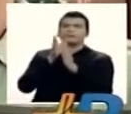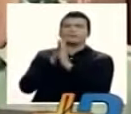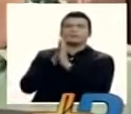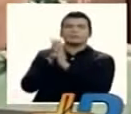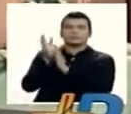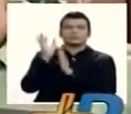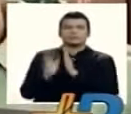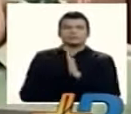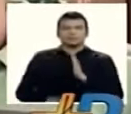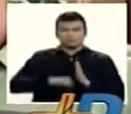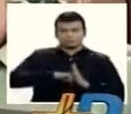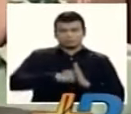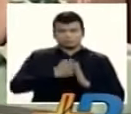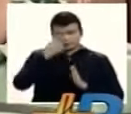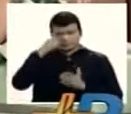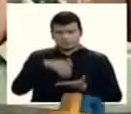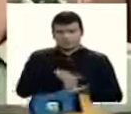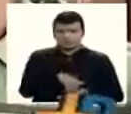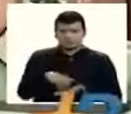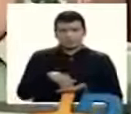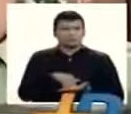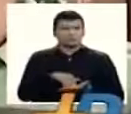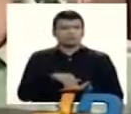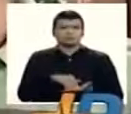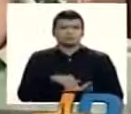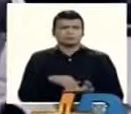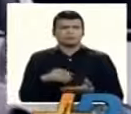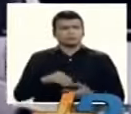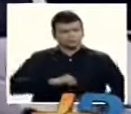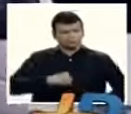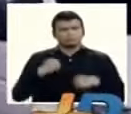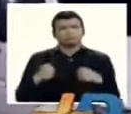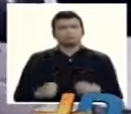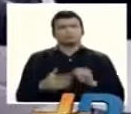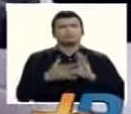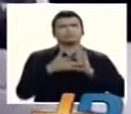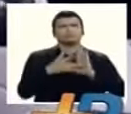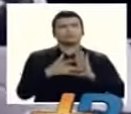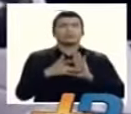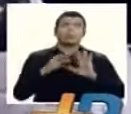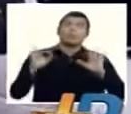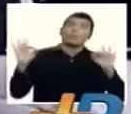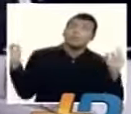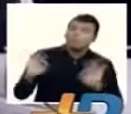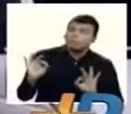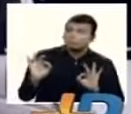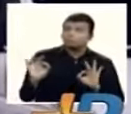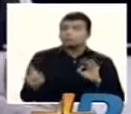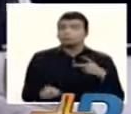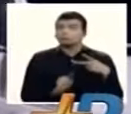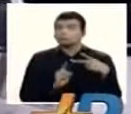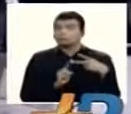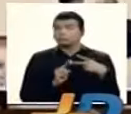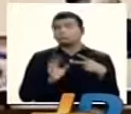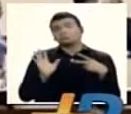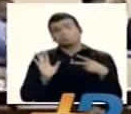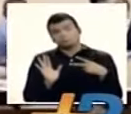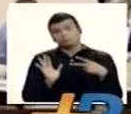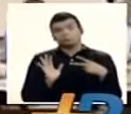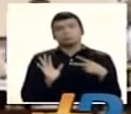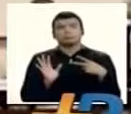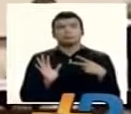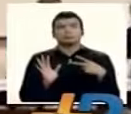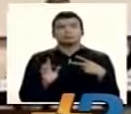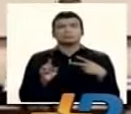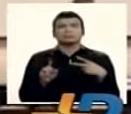de que el cese no se hace por debilidad, sino que aún se tiene fortaleza. Y la segunda hipótesis, que tampoco es descartable,